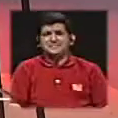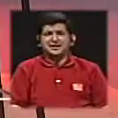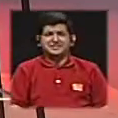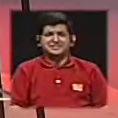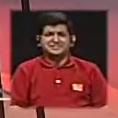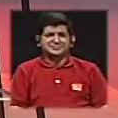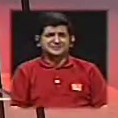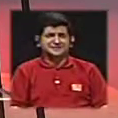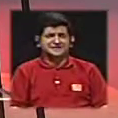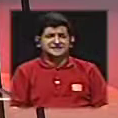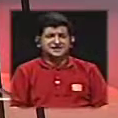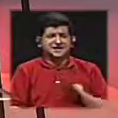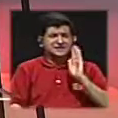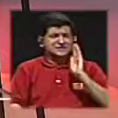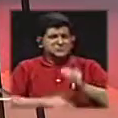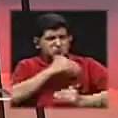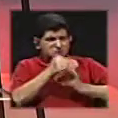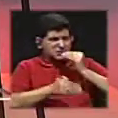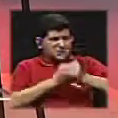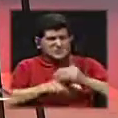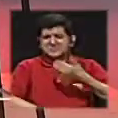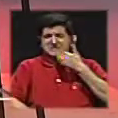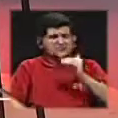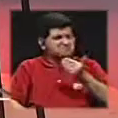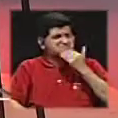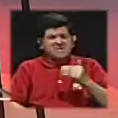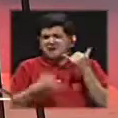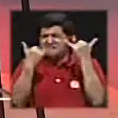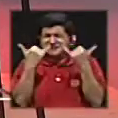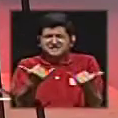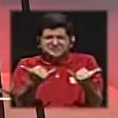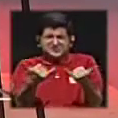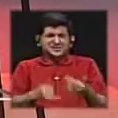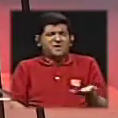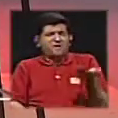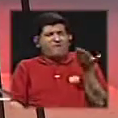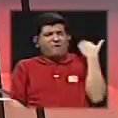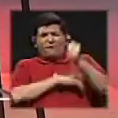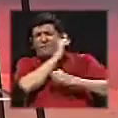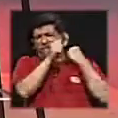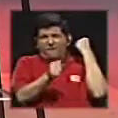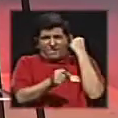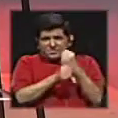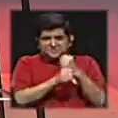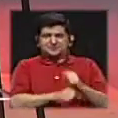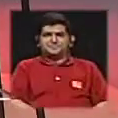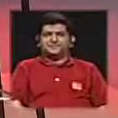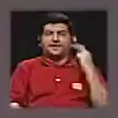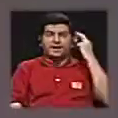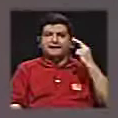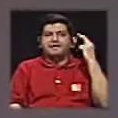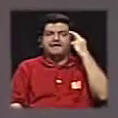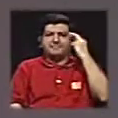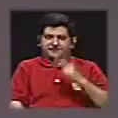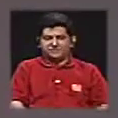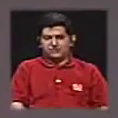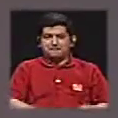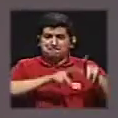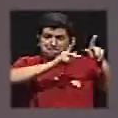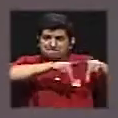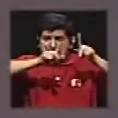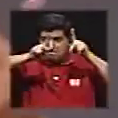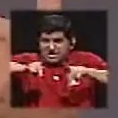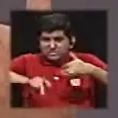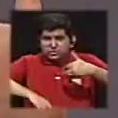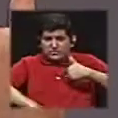pasos de mal dados desde hace muchos años. Porque la gente,